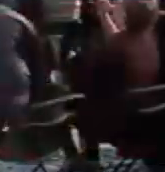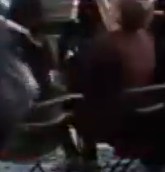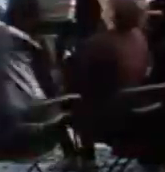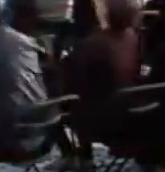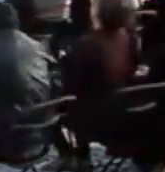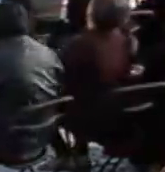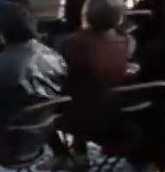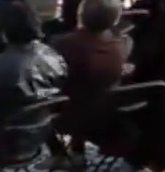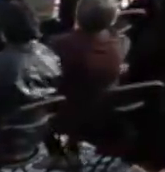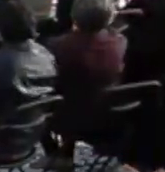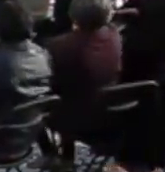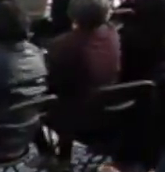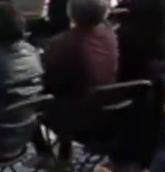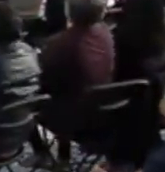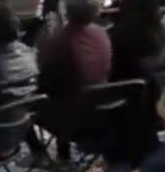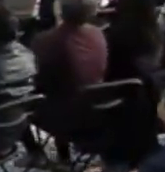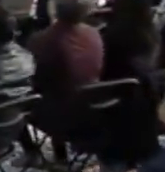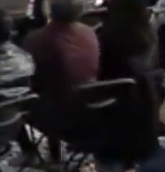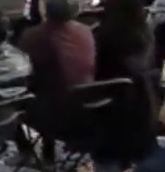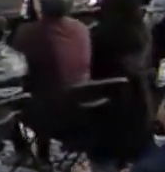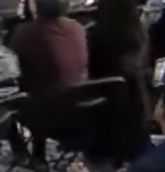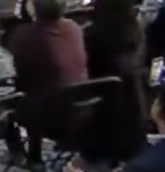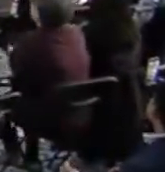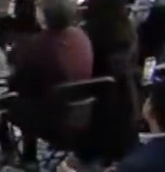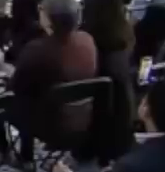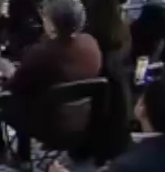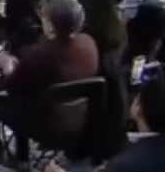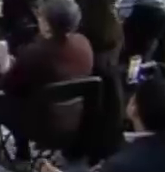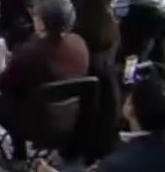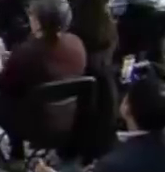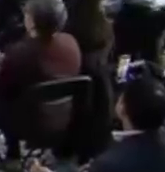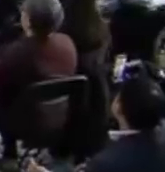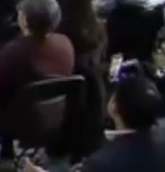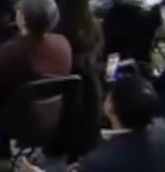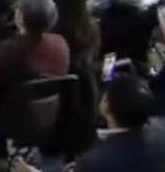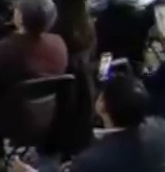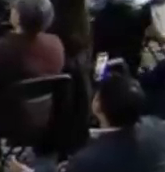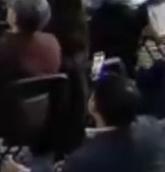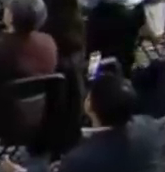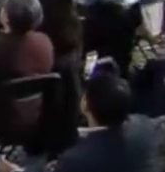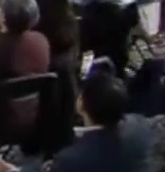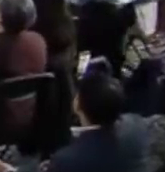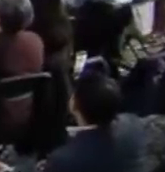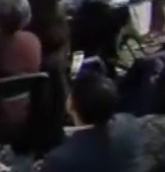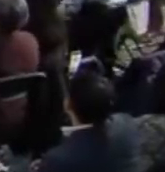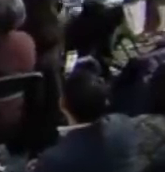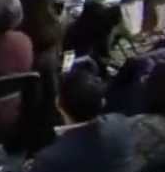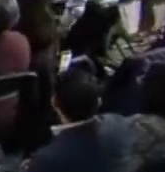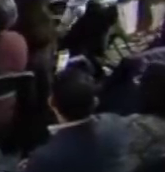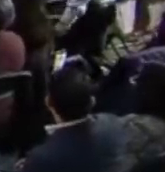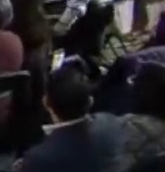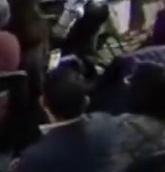Buenos días, Felipe Fierro de Chihuahua, de tiempo.com.mx, para preguntarle por el caso de Miroslava, ¿qué hay de eso?